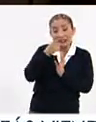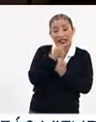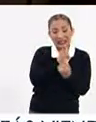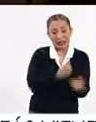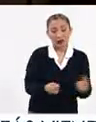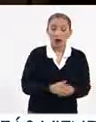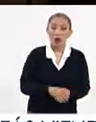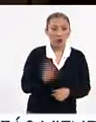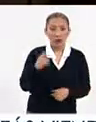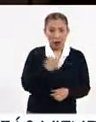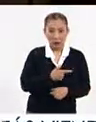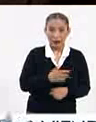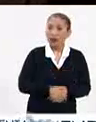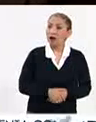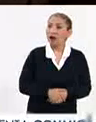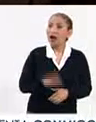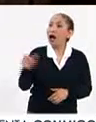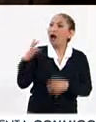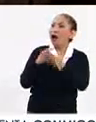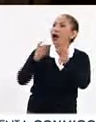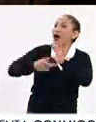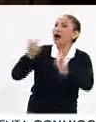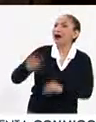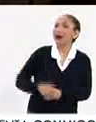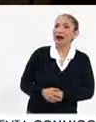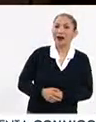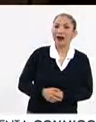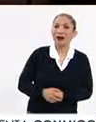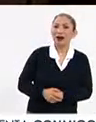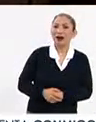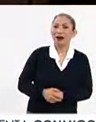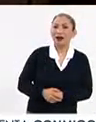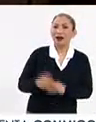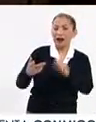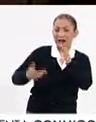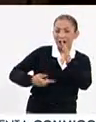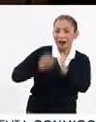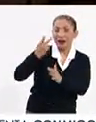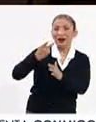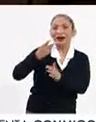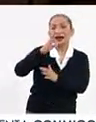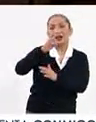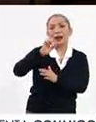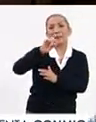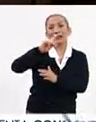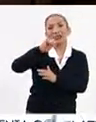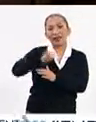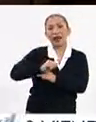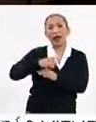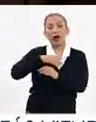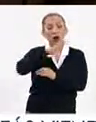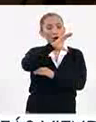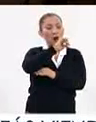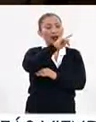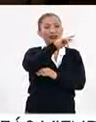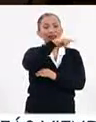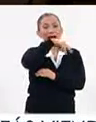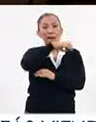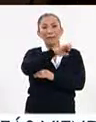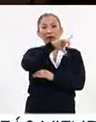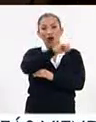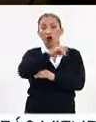niños cuando algo les gusta. Cuéntamelo otra vez. Repite. Entonces hay paralelismo,